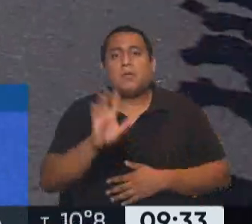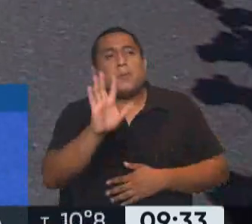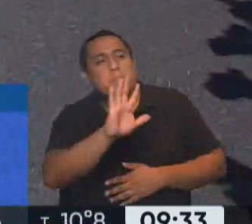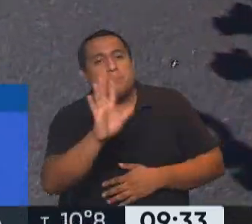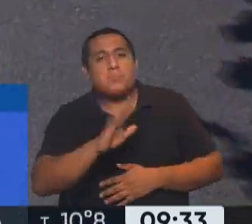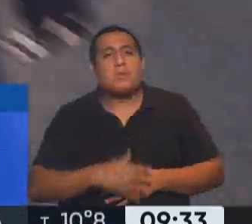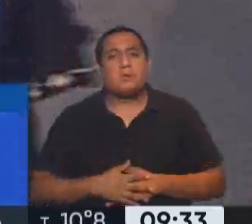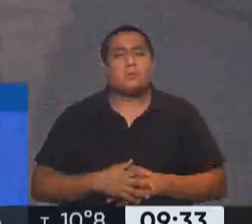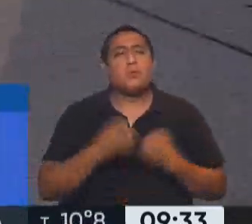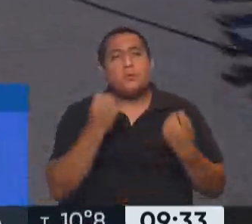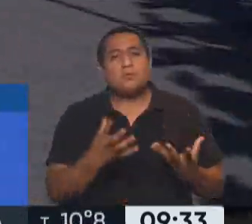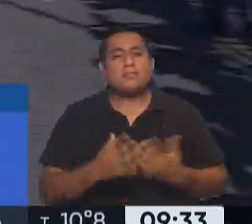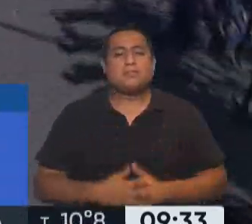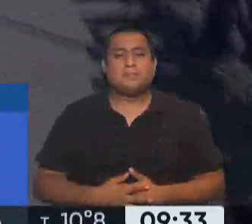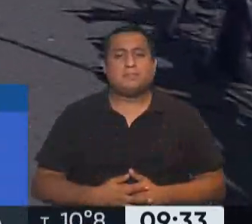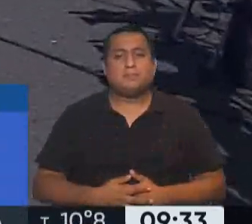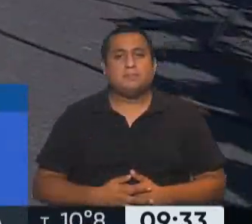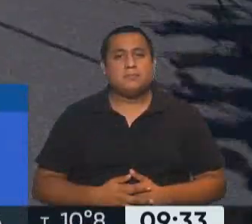va? Bueno.